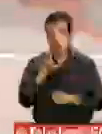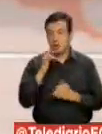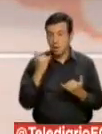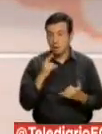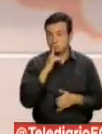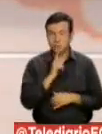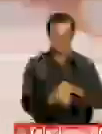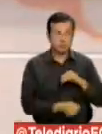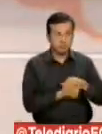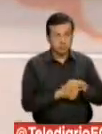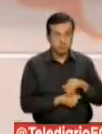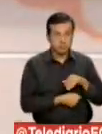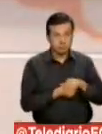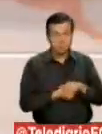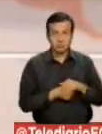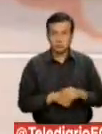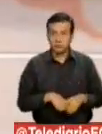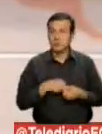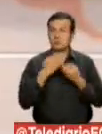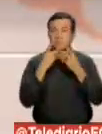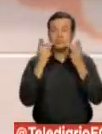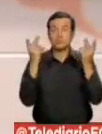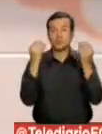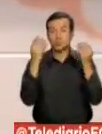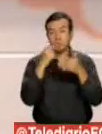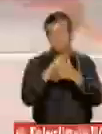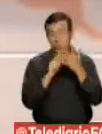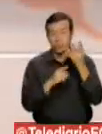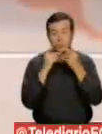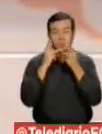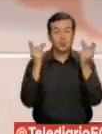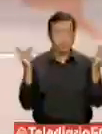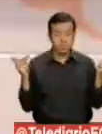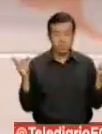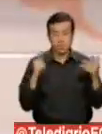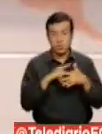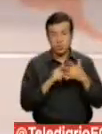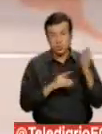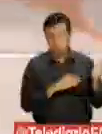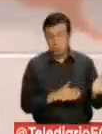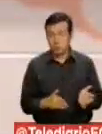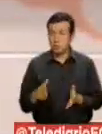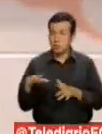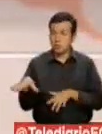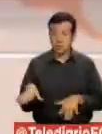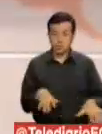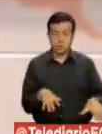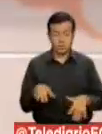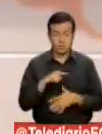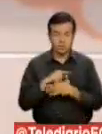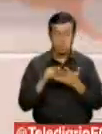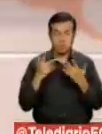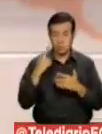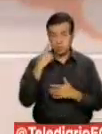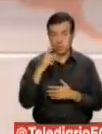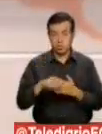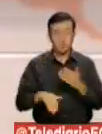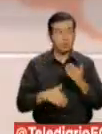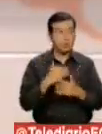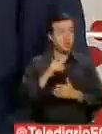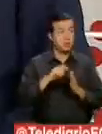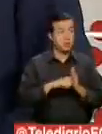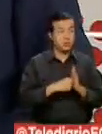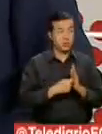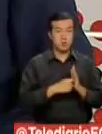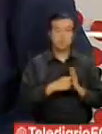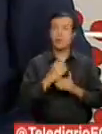callado, que no podamos hacer público muchas cosas, pero son esto que está sucediendo. Aparece ahora la Contraloría. ¿Cuál